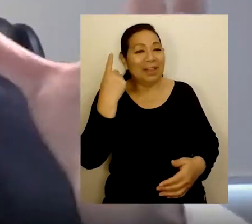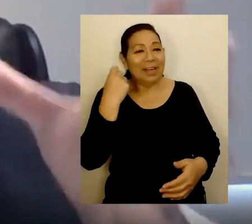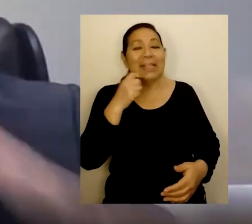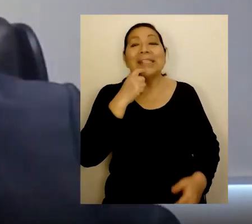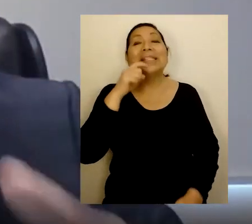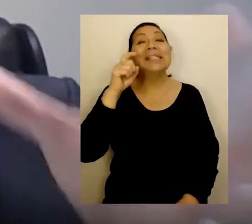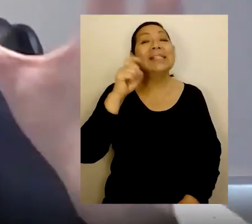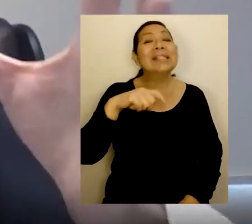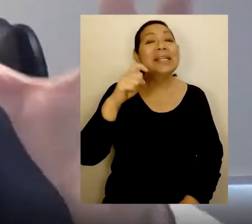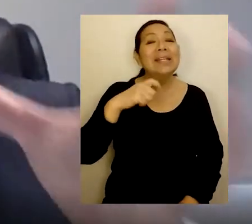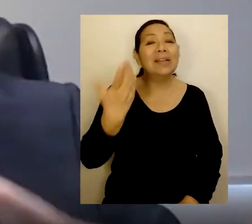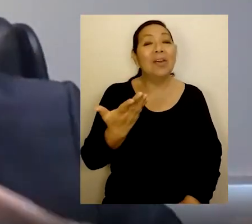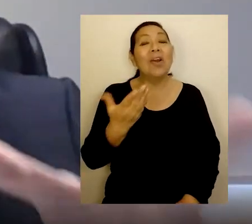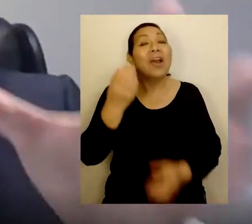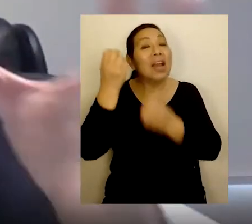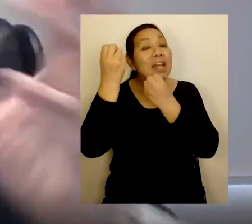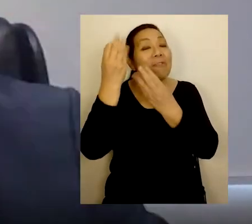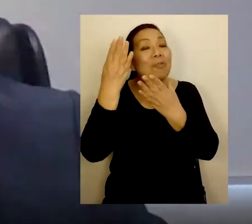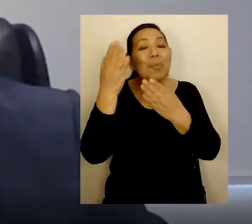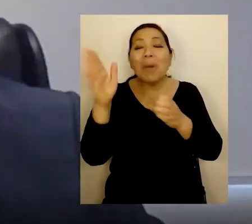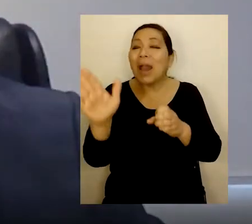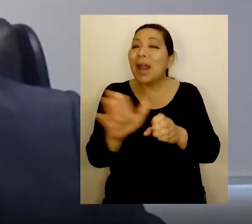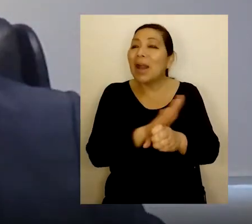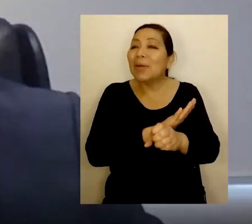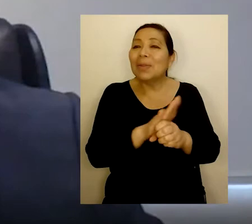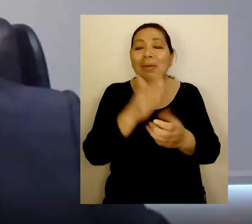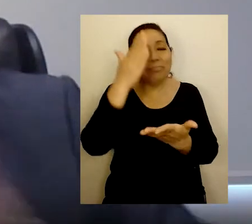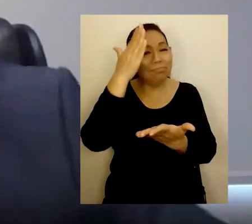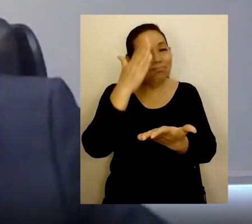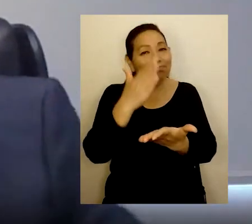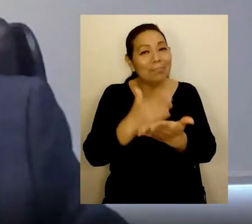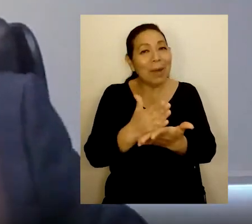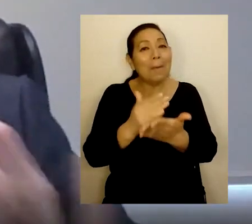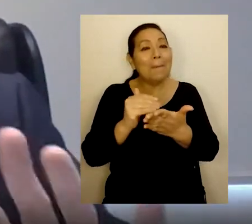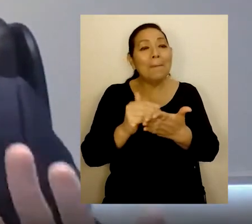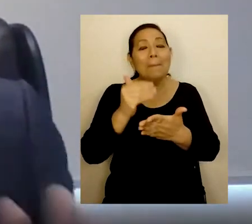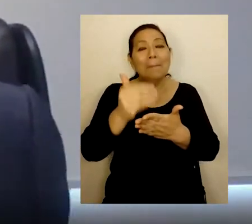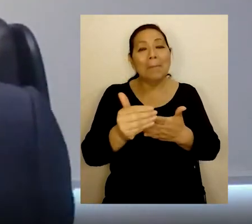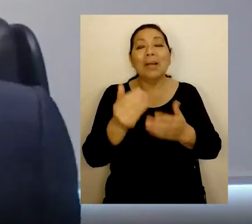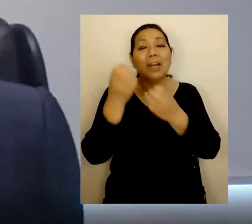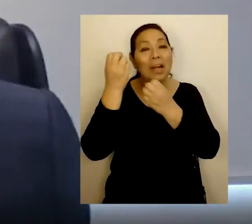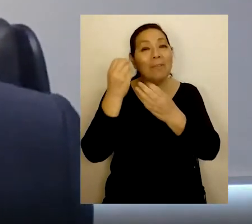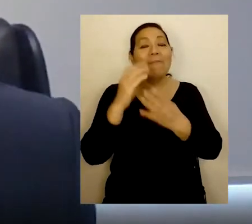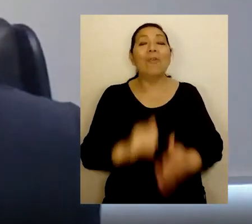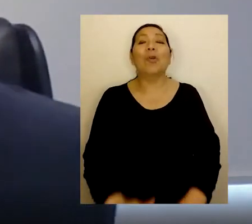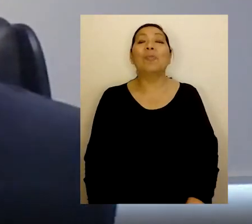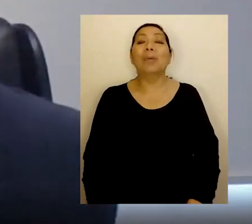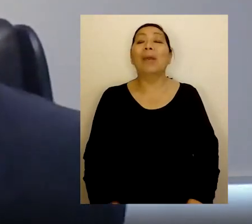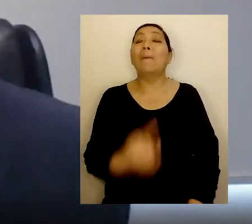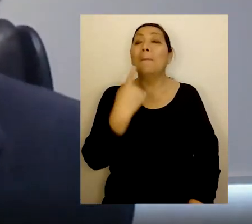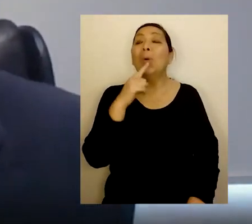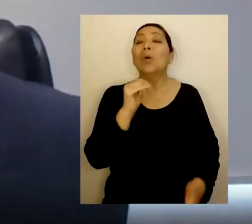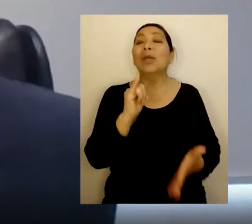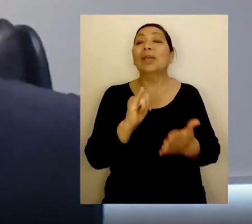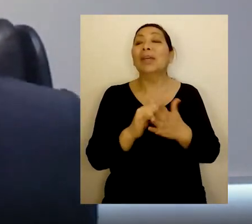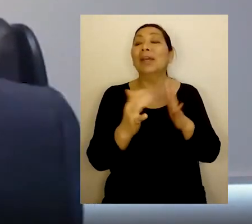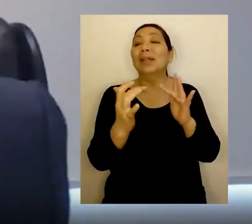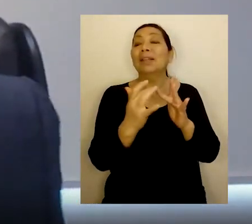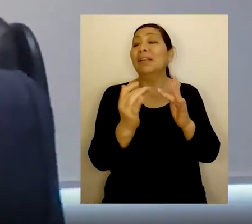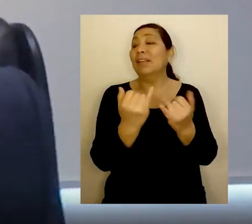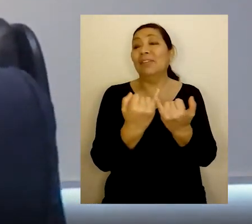Se necesitaba un informe absolutamente imparcial, más allá que nuestros informes eran por